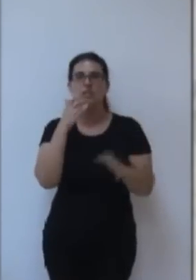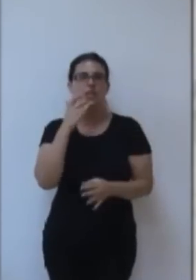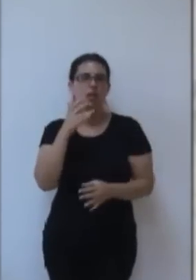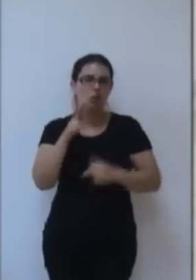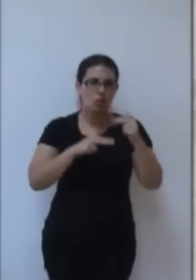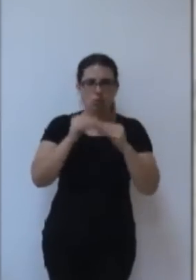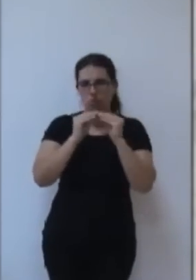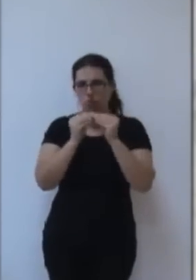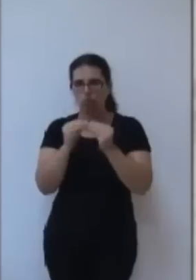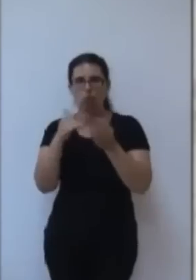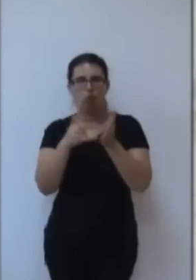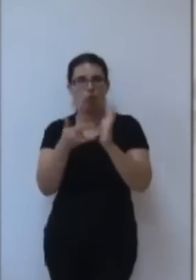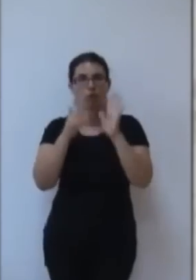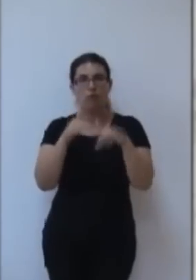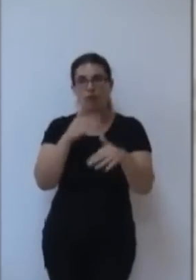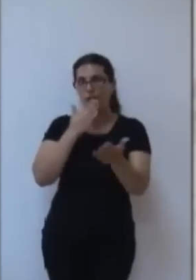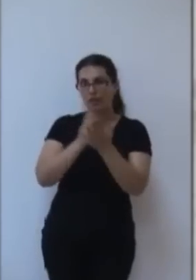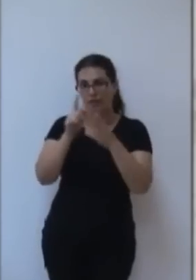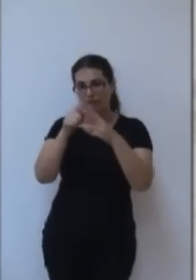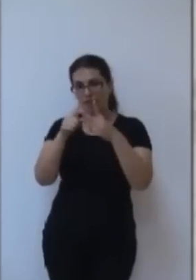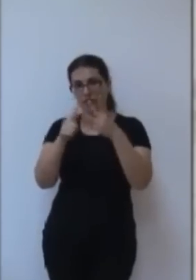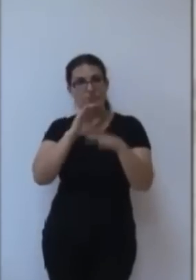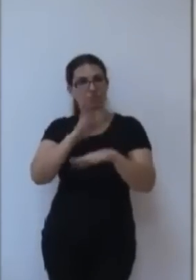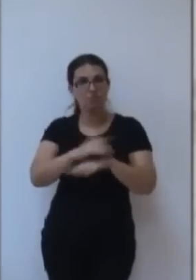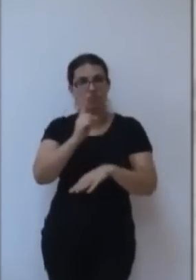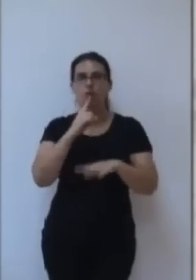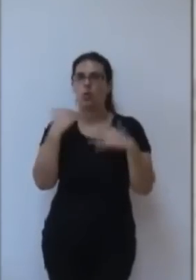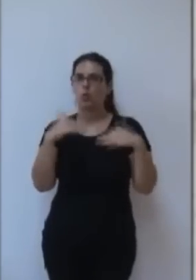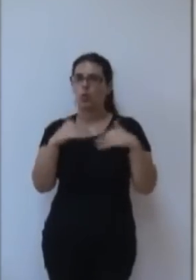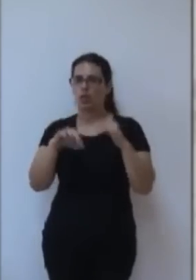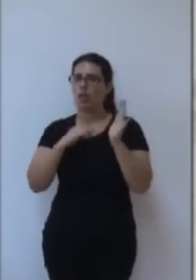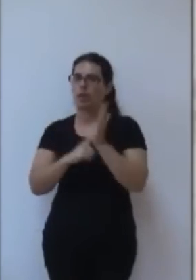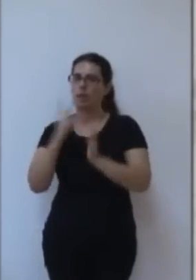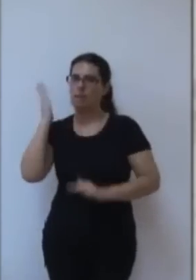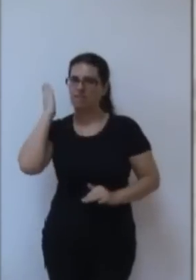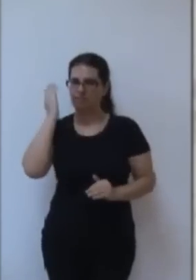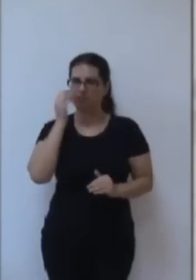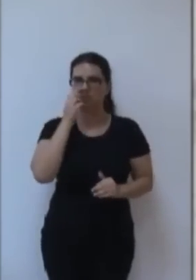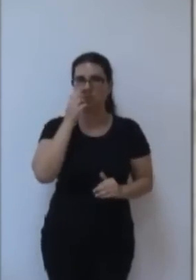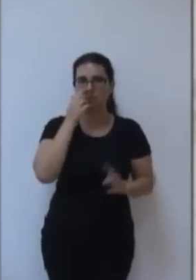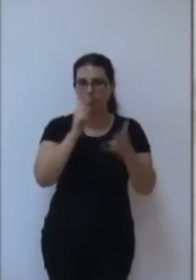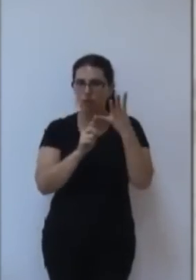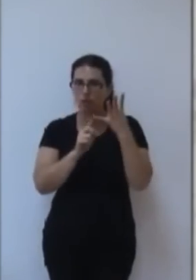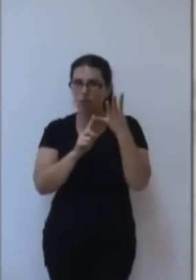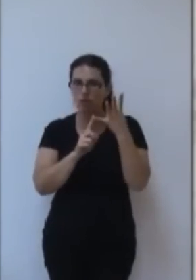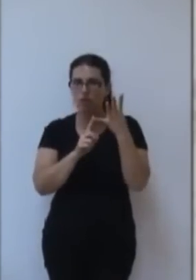trabajes o desarrolles un proyecto que no vayas en esa línea, pumba, ahí te cae el peso de la ley. Pero no hay un cuarto pilar, es decir, la accesibilidad, ¿no? ¿Y por